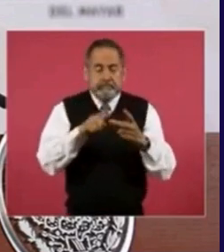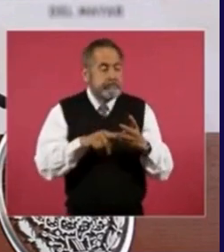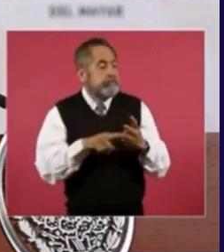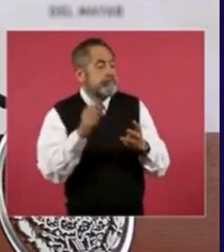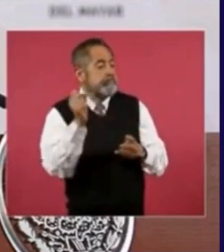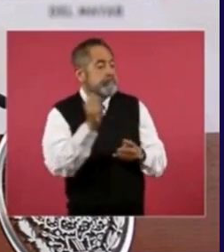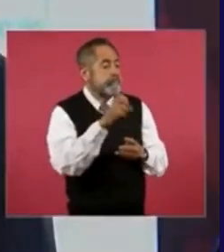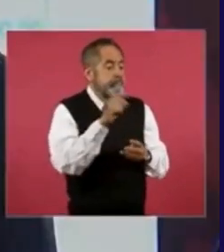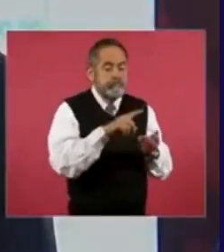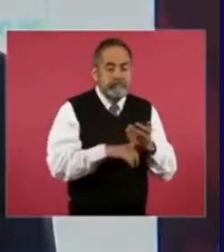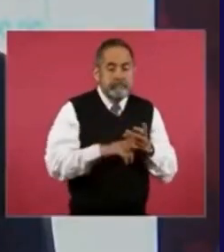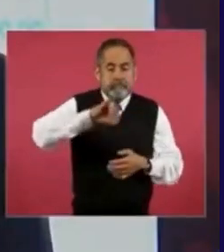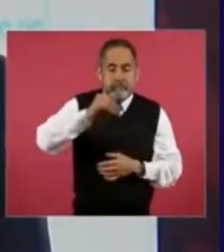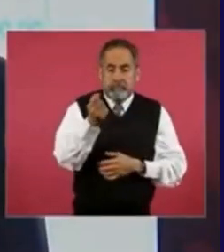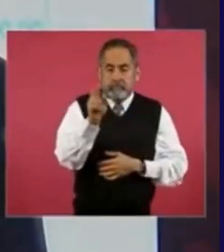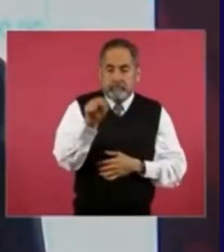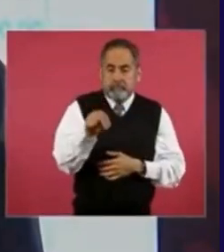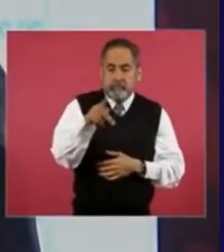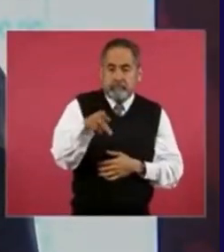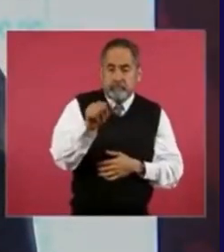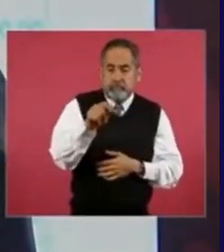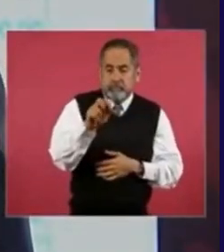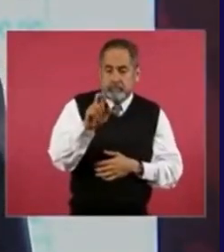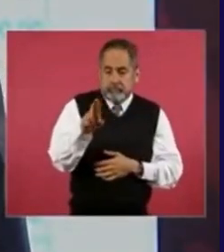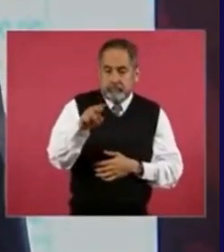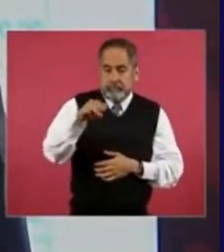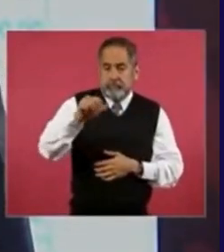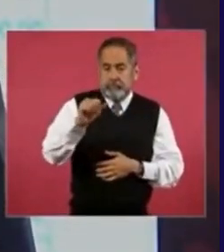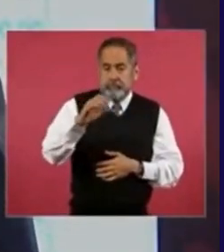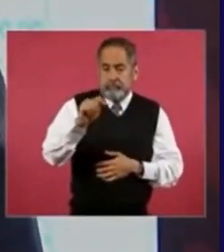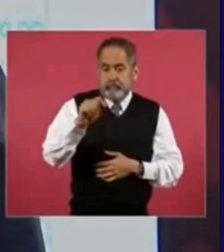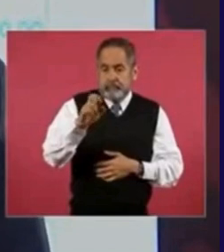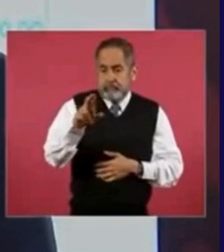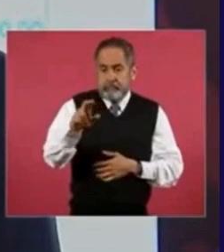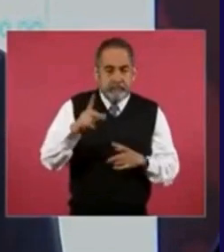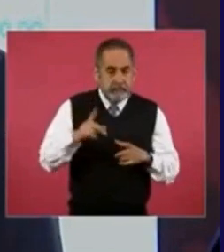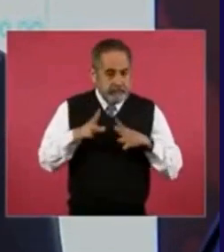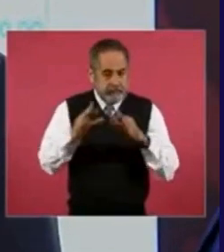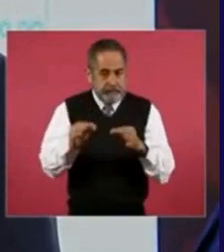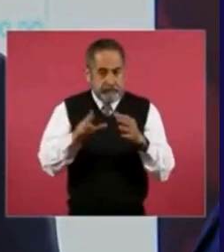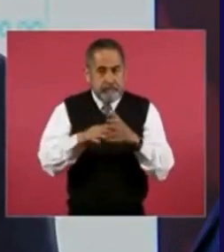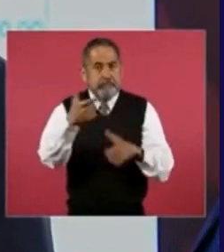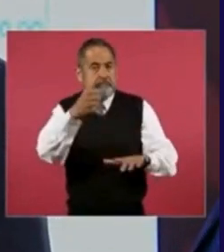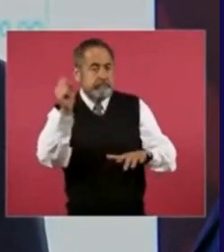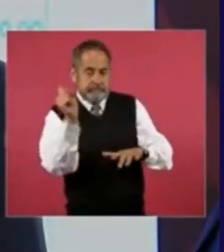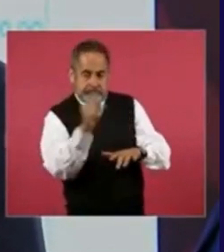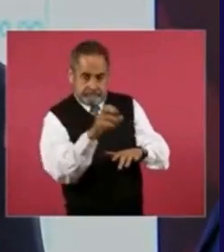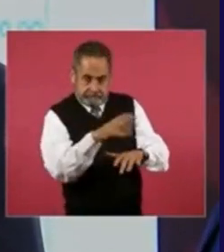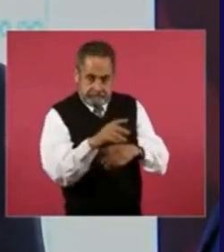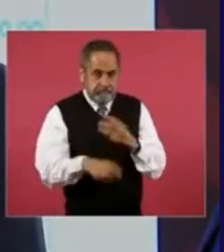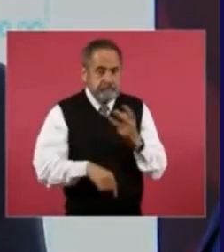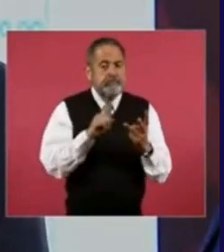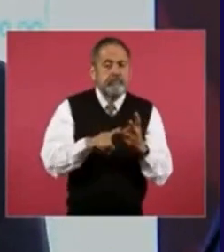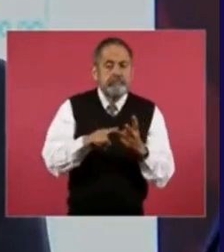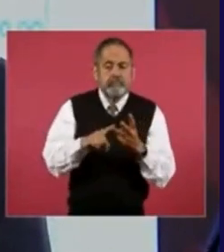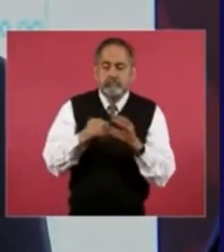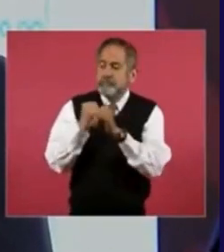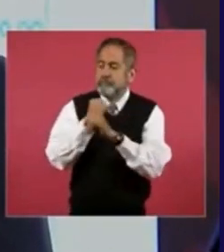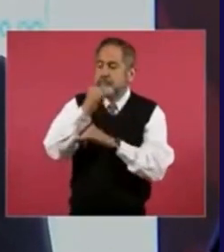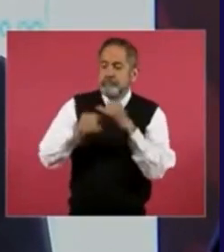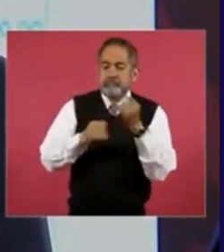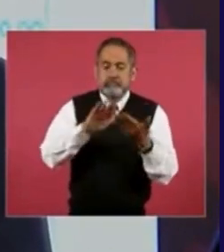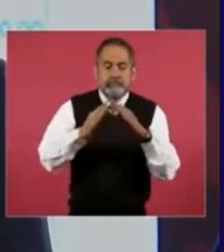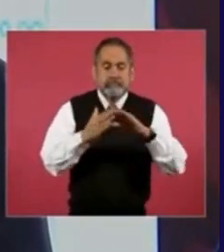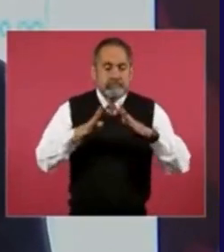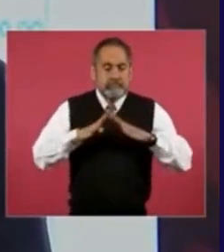de la mayoría de los mexicanos este incidente pone en relieve la delicada relación entre la política interna de México y las